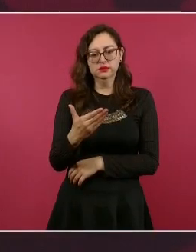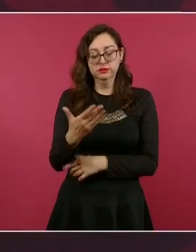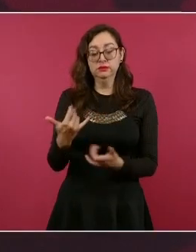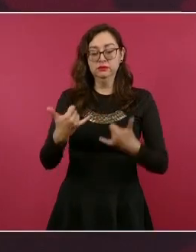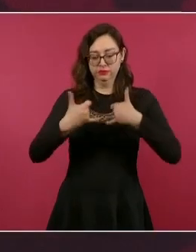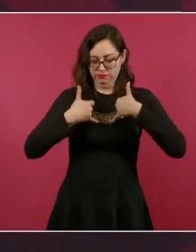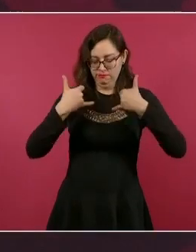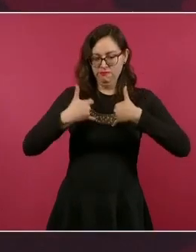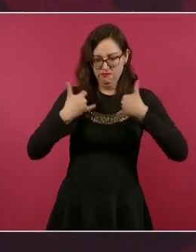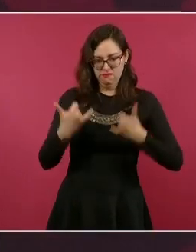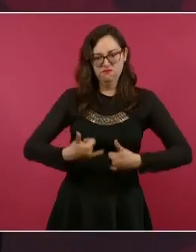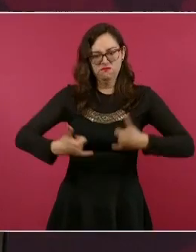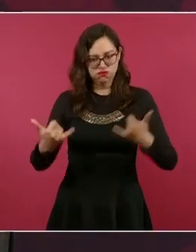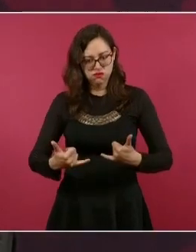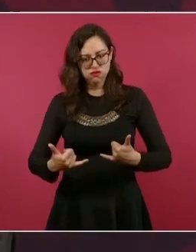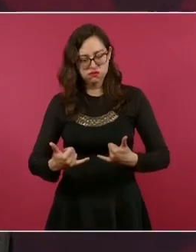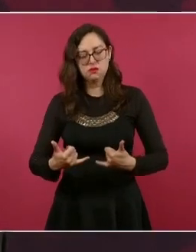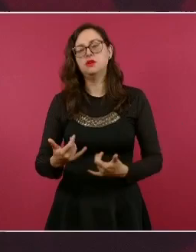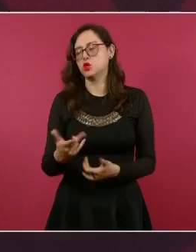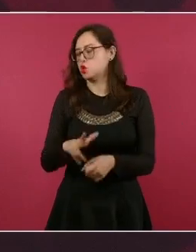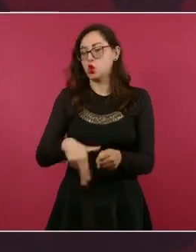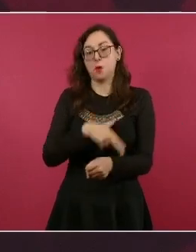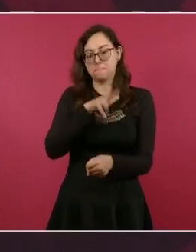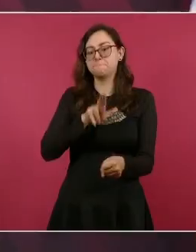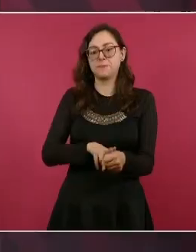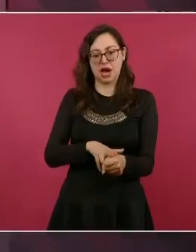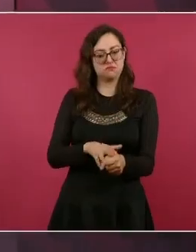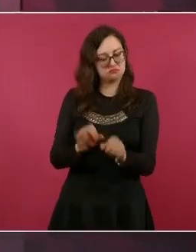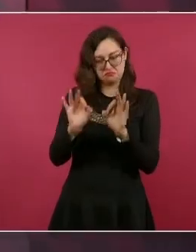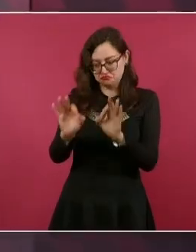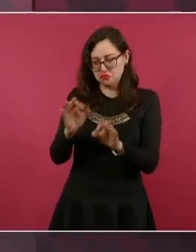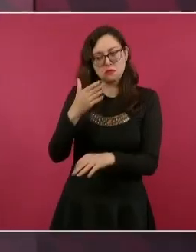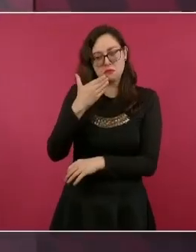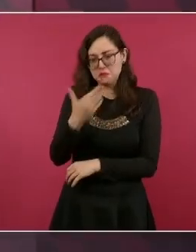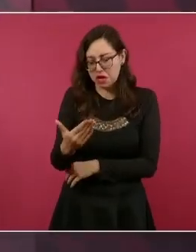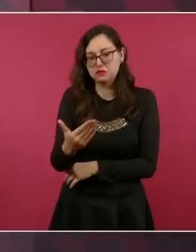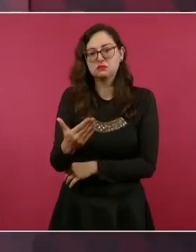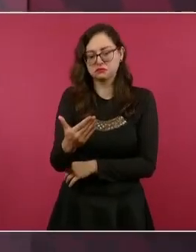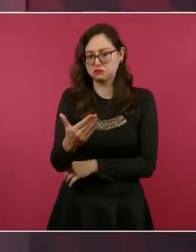Ser joven y no ser revolucionario es una contradicción. Y está muy bien